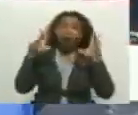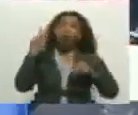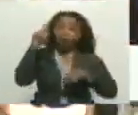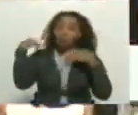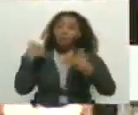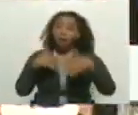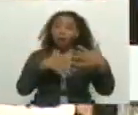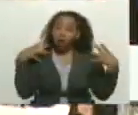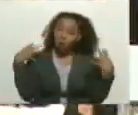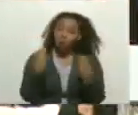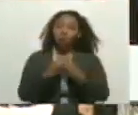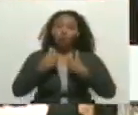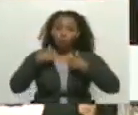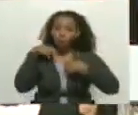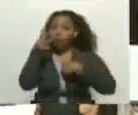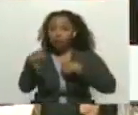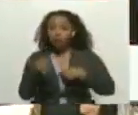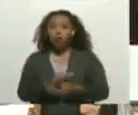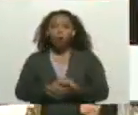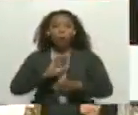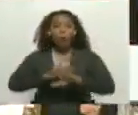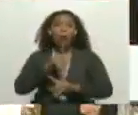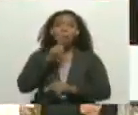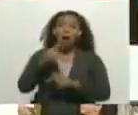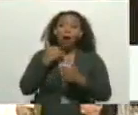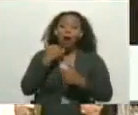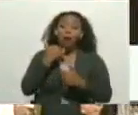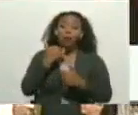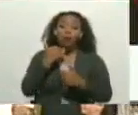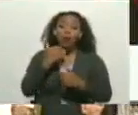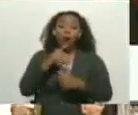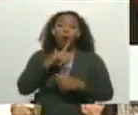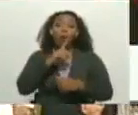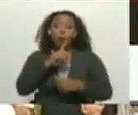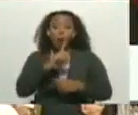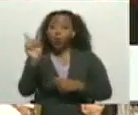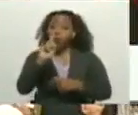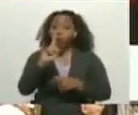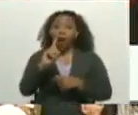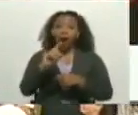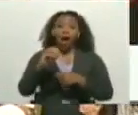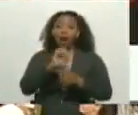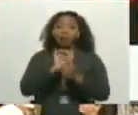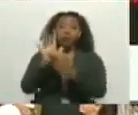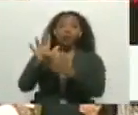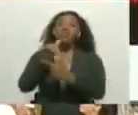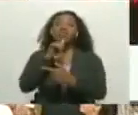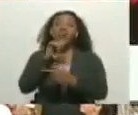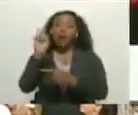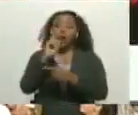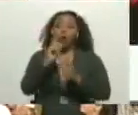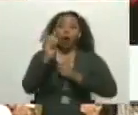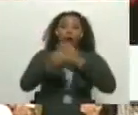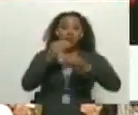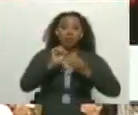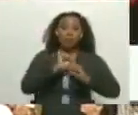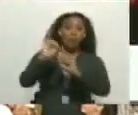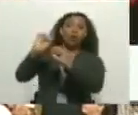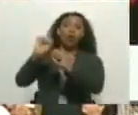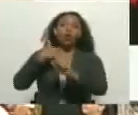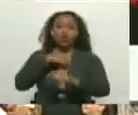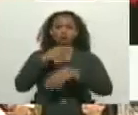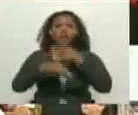marcha. Porque lo malo, ¿ah? Lo malo no es el lanzazo, sino quien no lo retruca. Nosotros hicimos